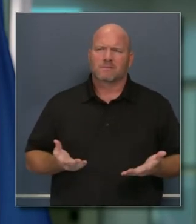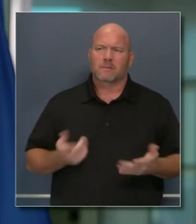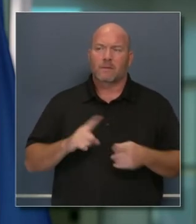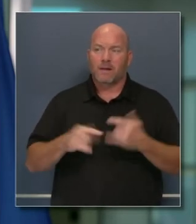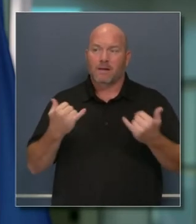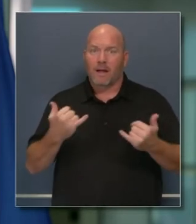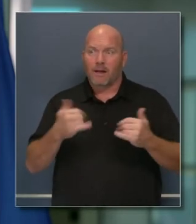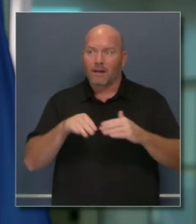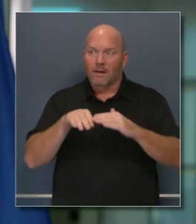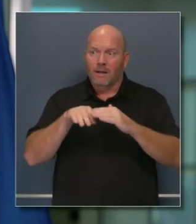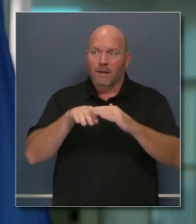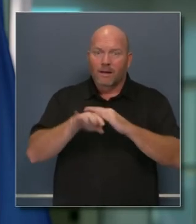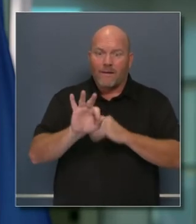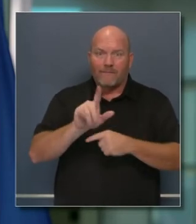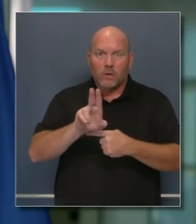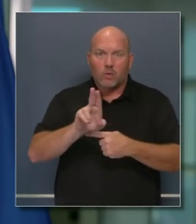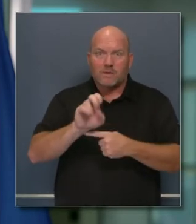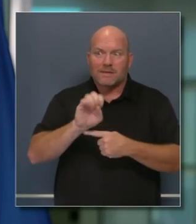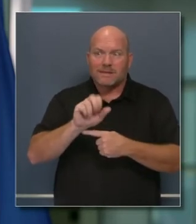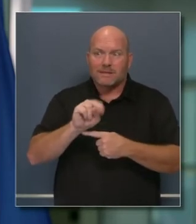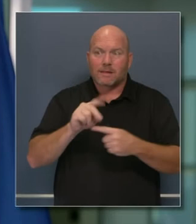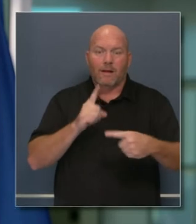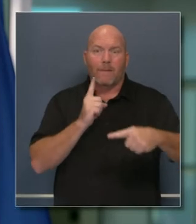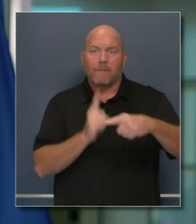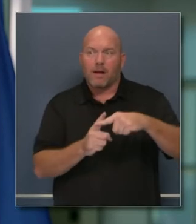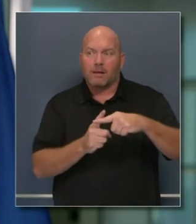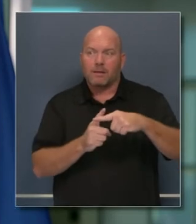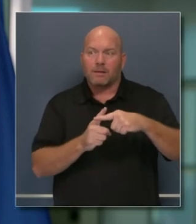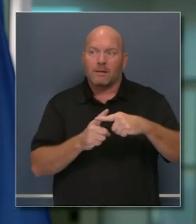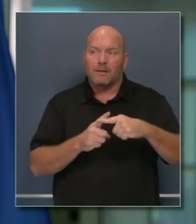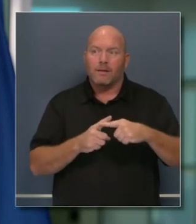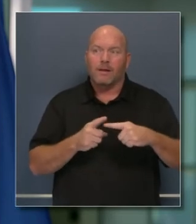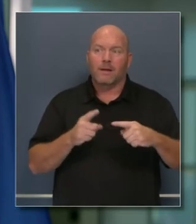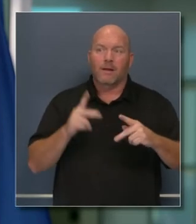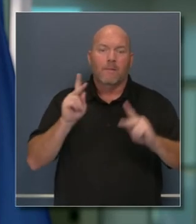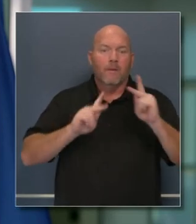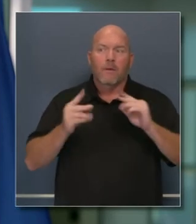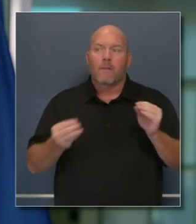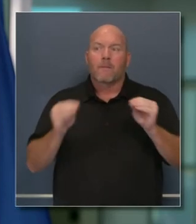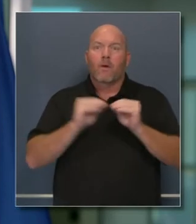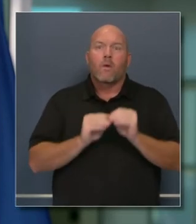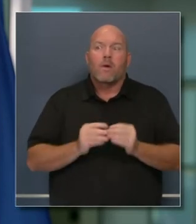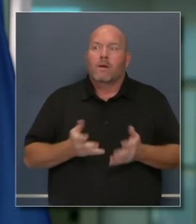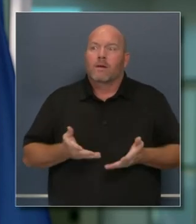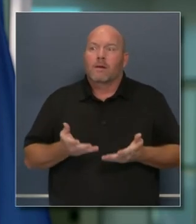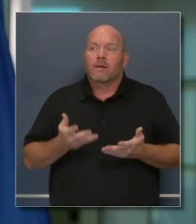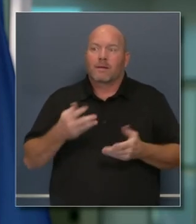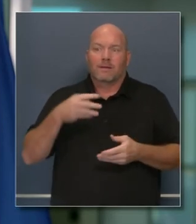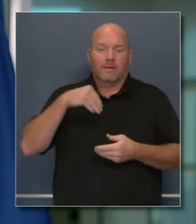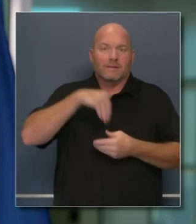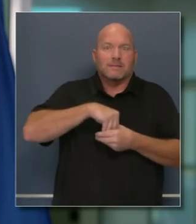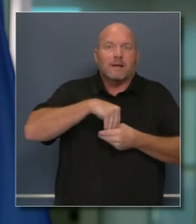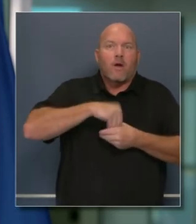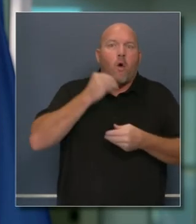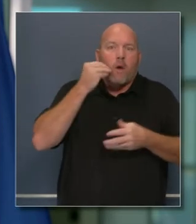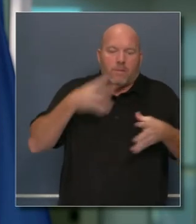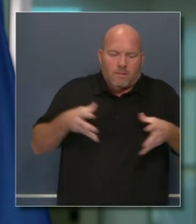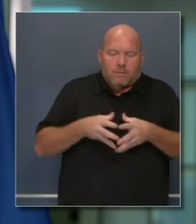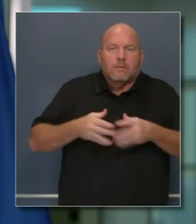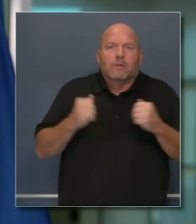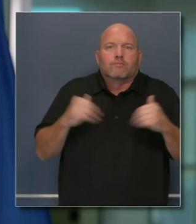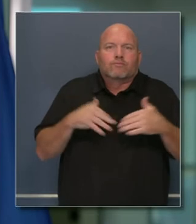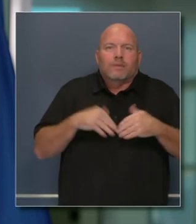estamos entrando a la temporada de influenza y también un periodo del año en que la gente más probablemente se va